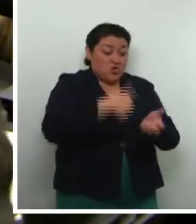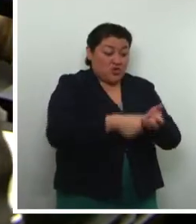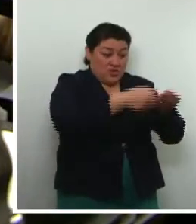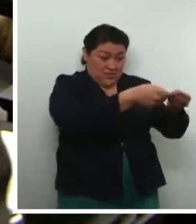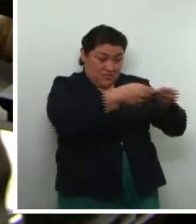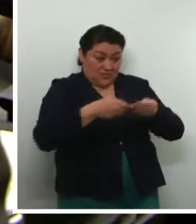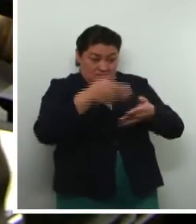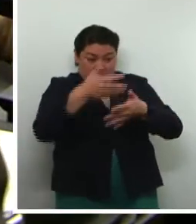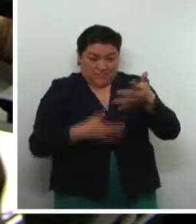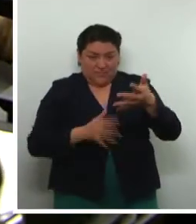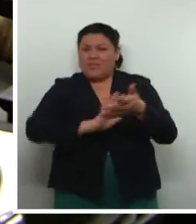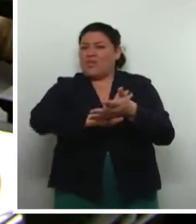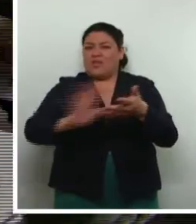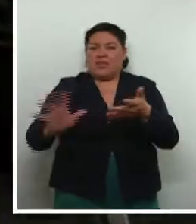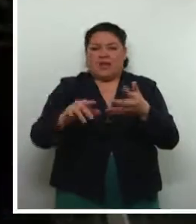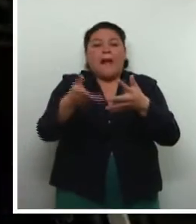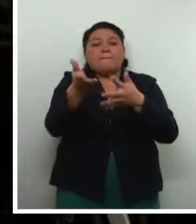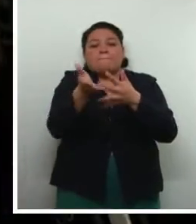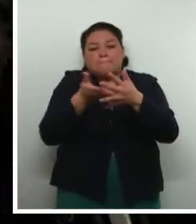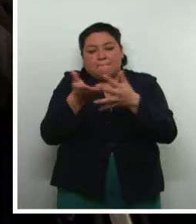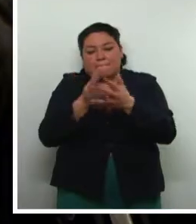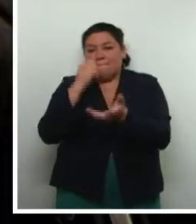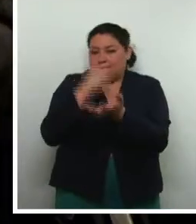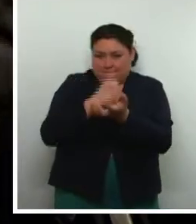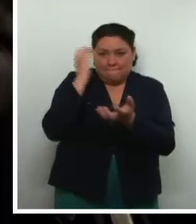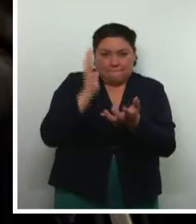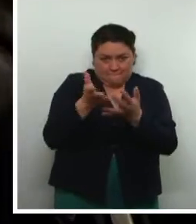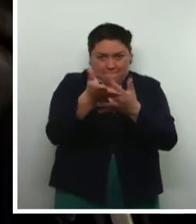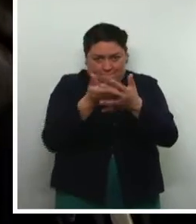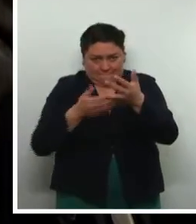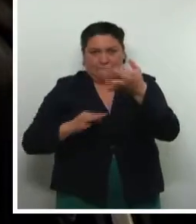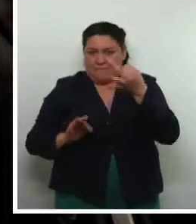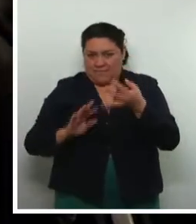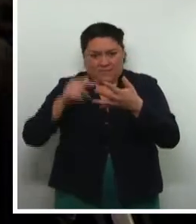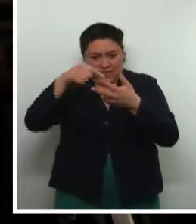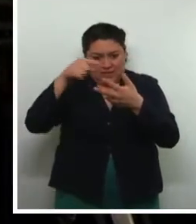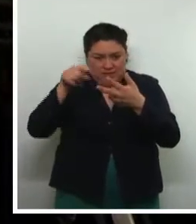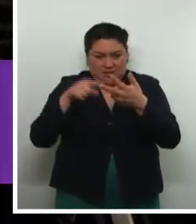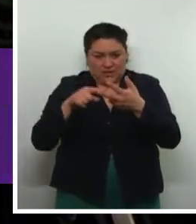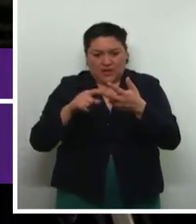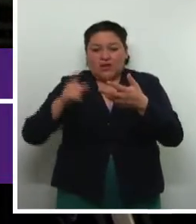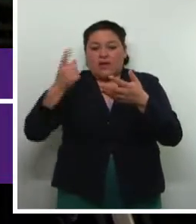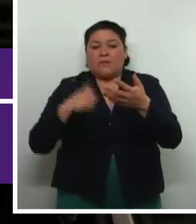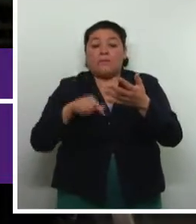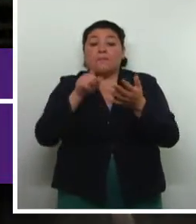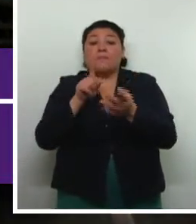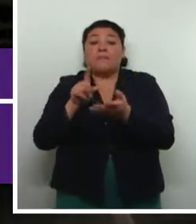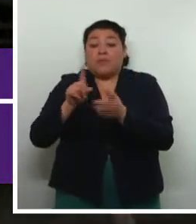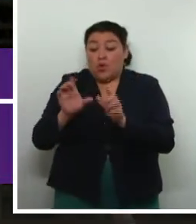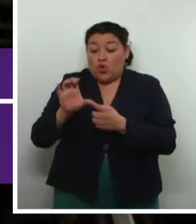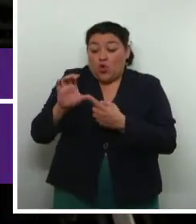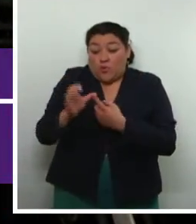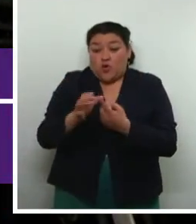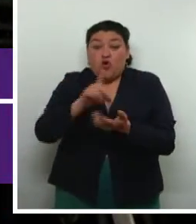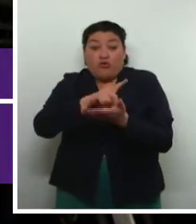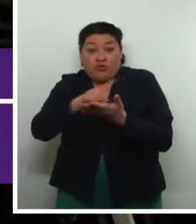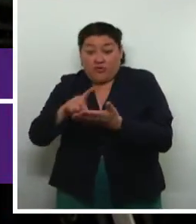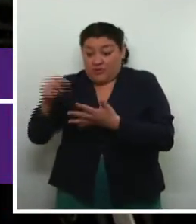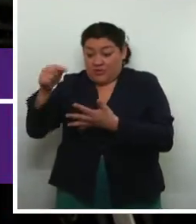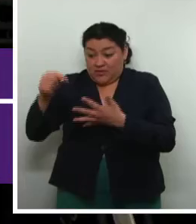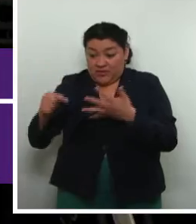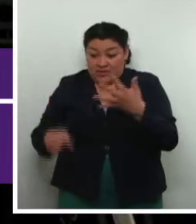lo tenemos resuelto a la mitad. El dictamen de la Comisión de Derechos, con más